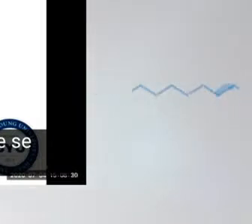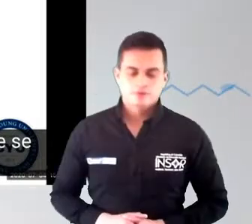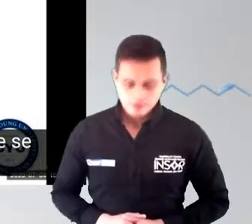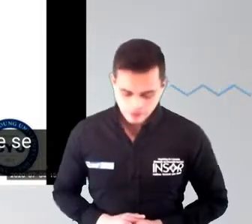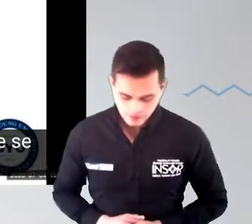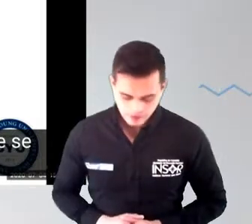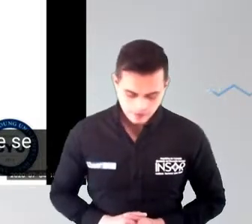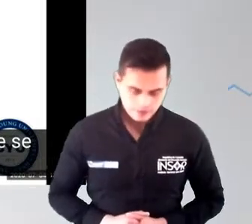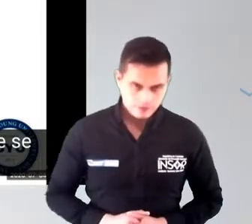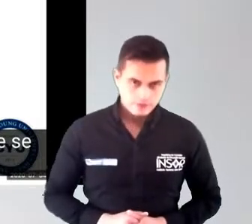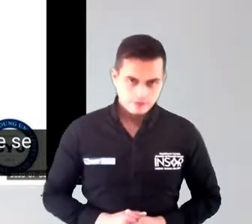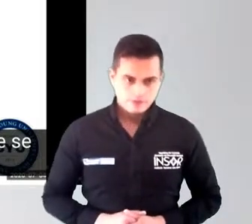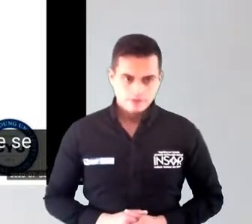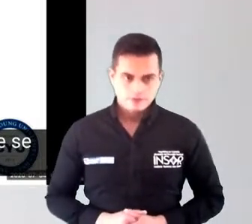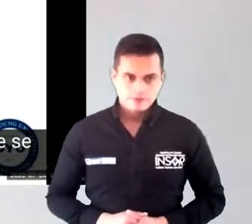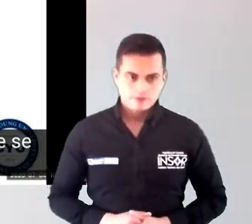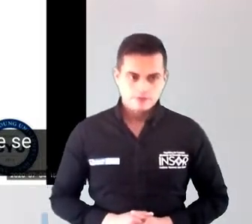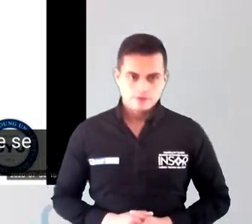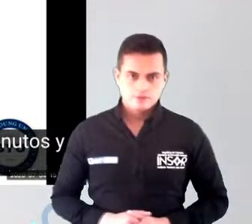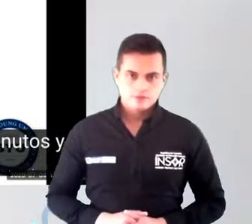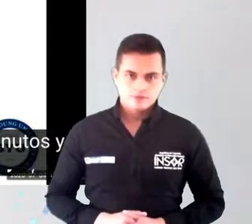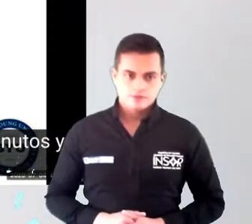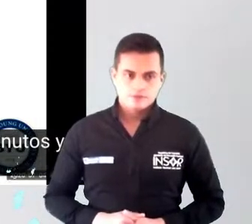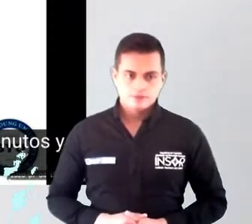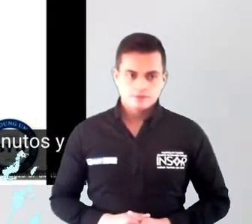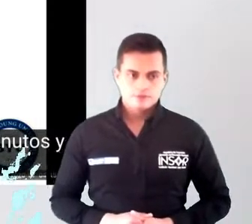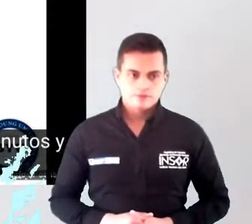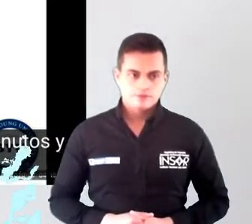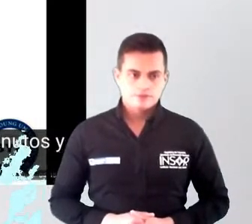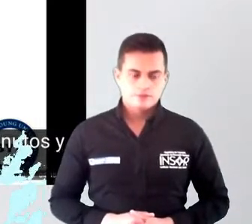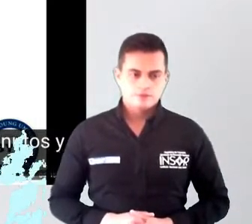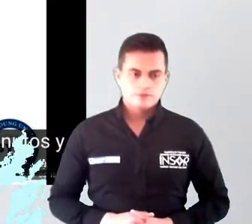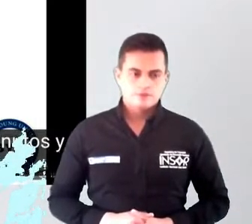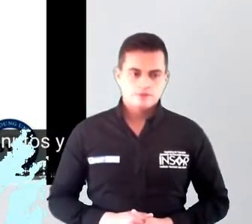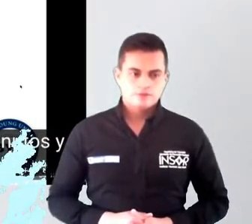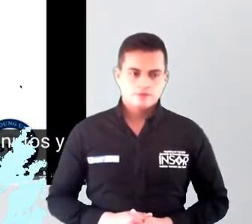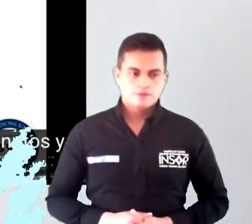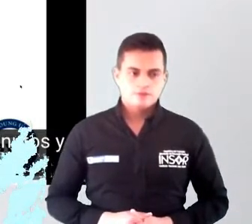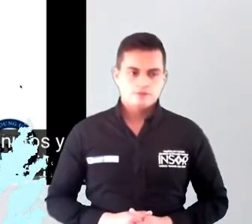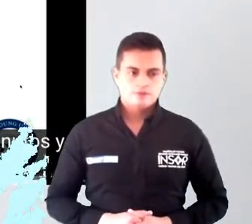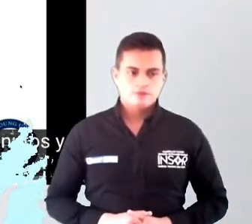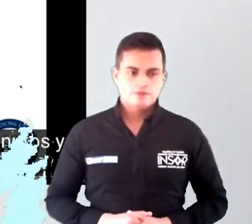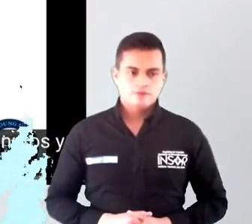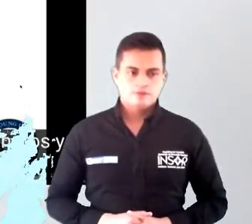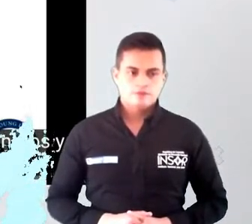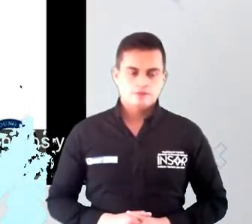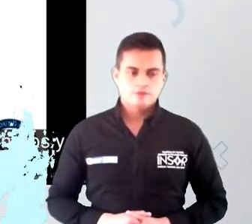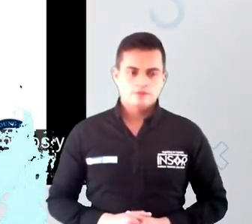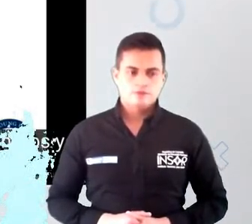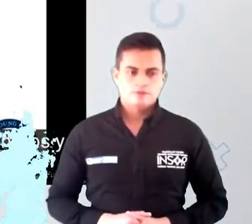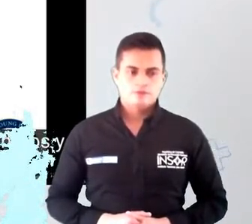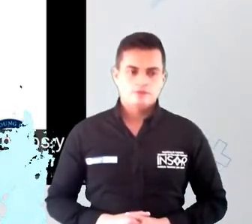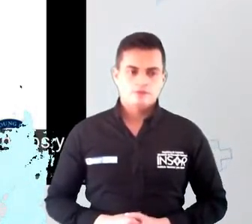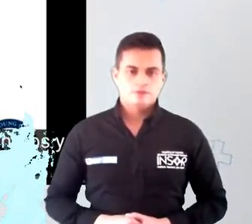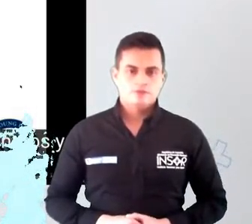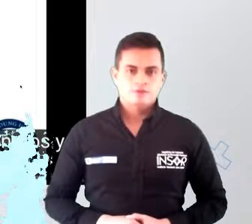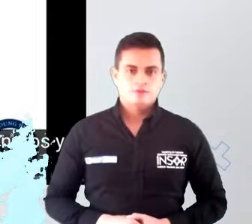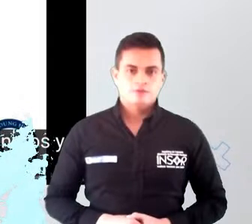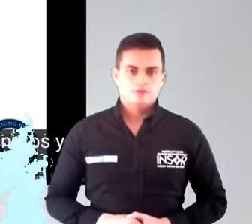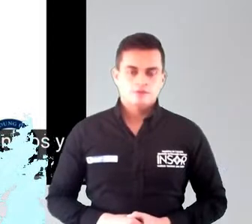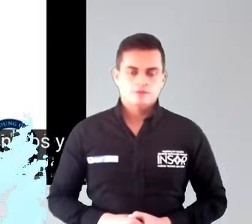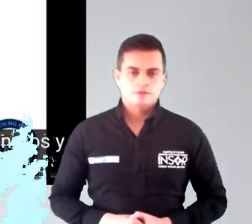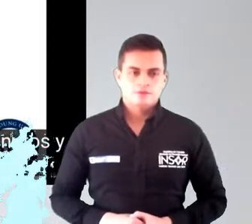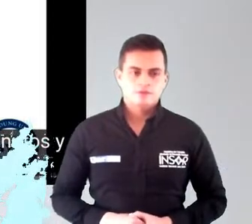de un video que se subió a la parte virtual y qué porcentaje de estos? Estos son videos que fueron de 0